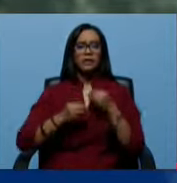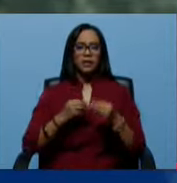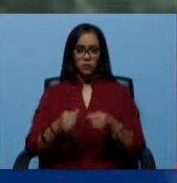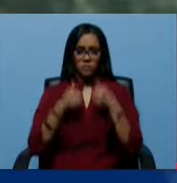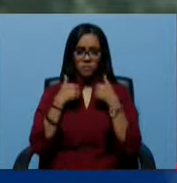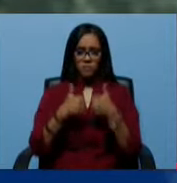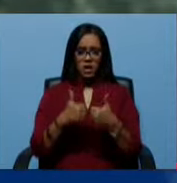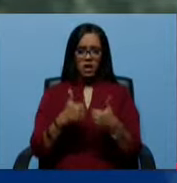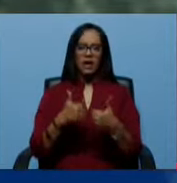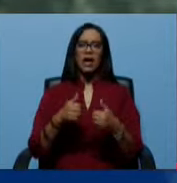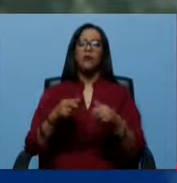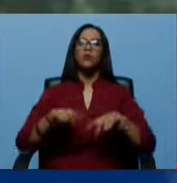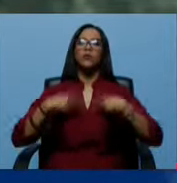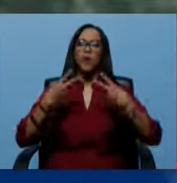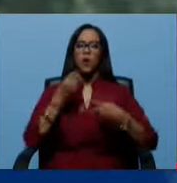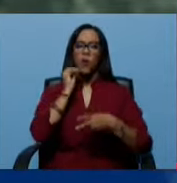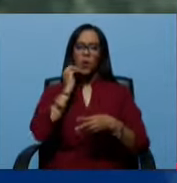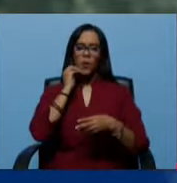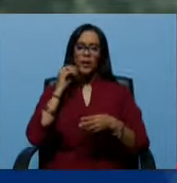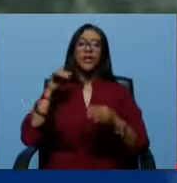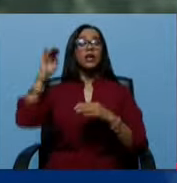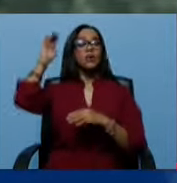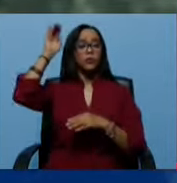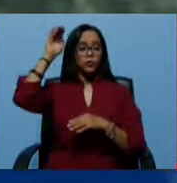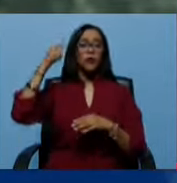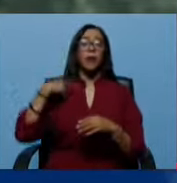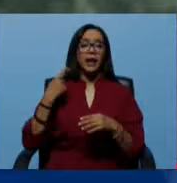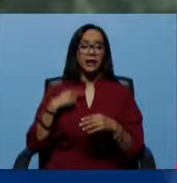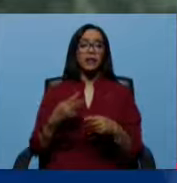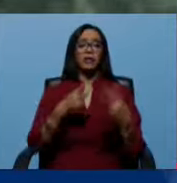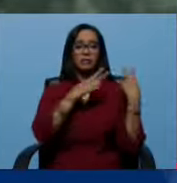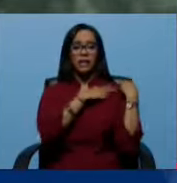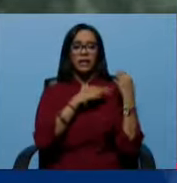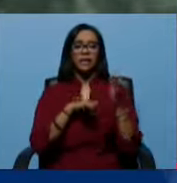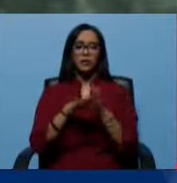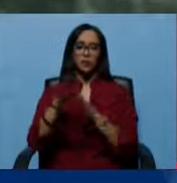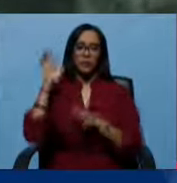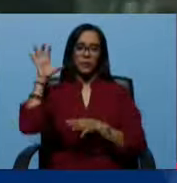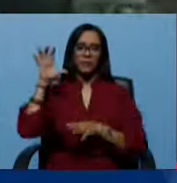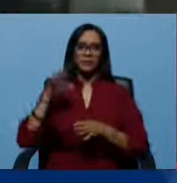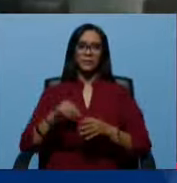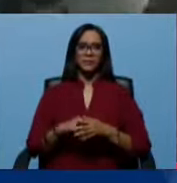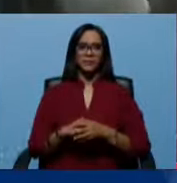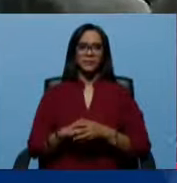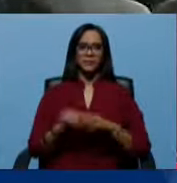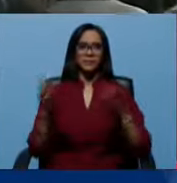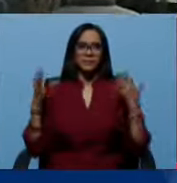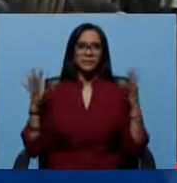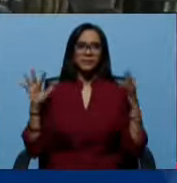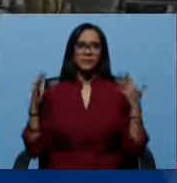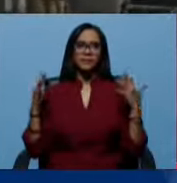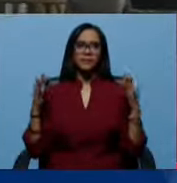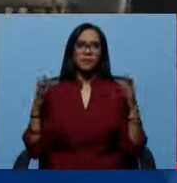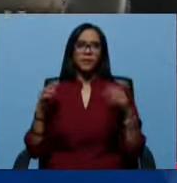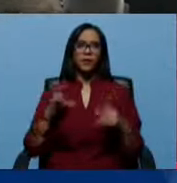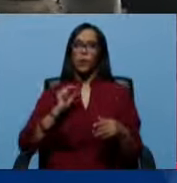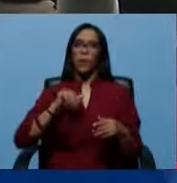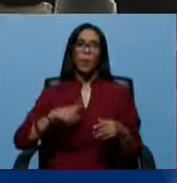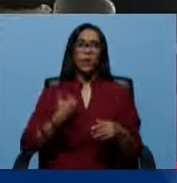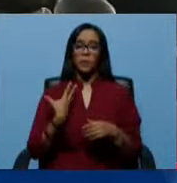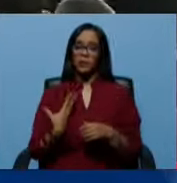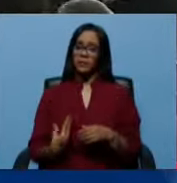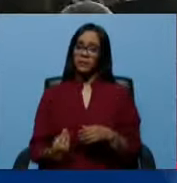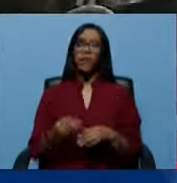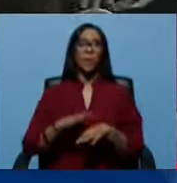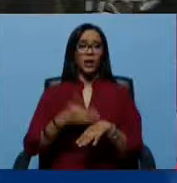a las generaciones que en el futuro van a tener en sus manos el desarrollo del país. No podemos rendirnos,